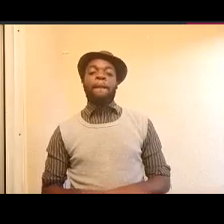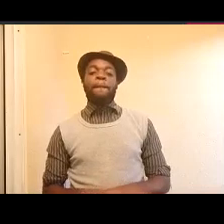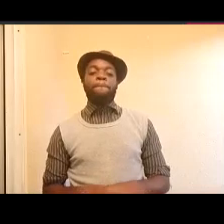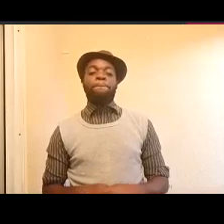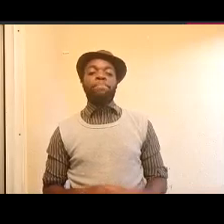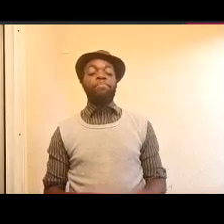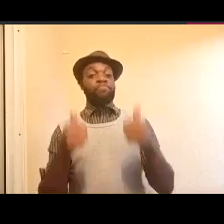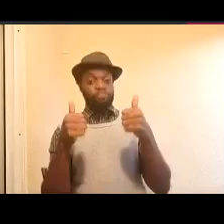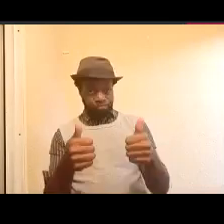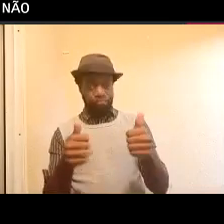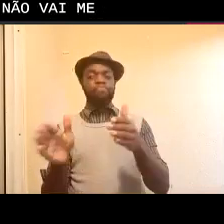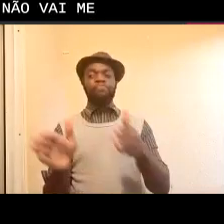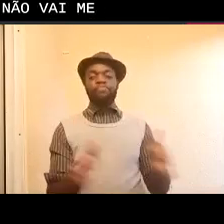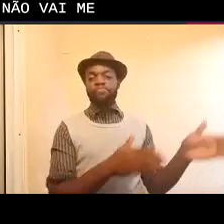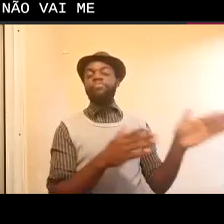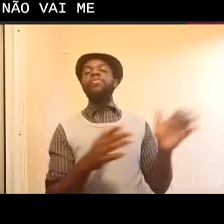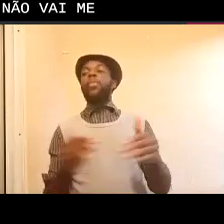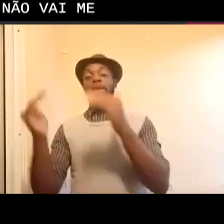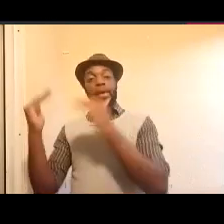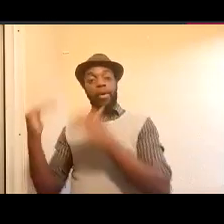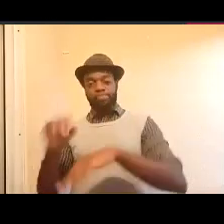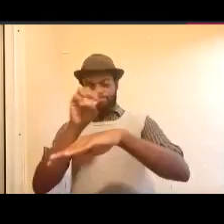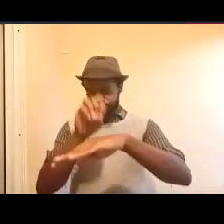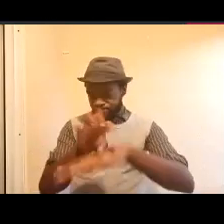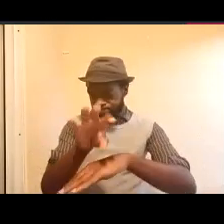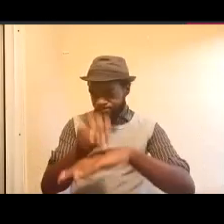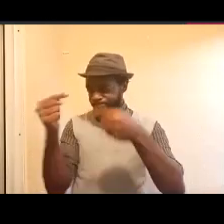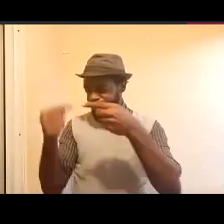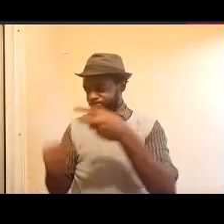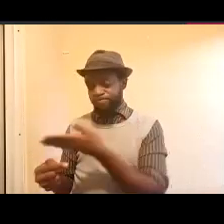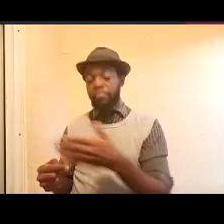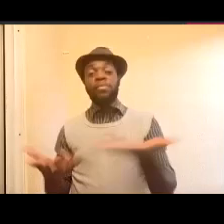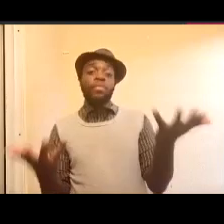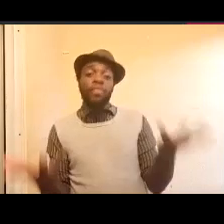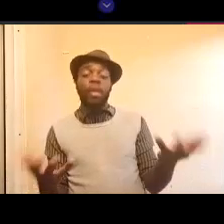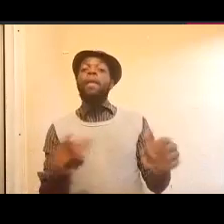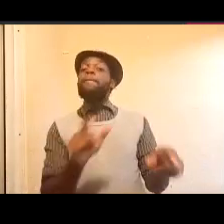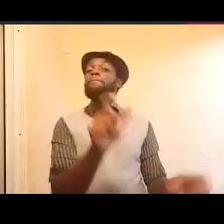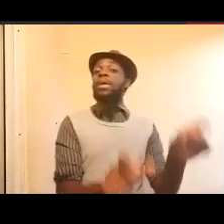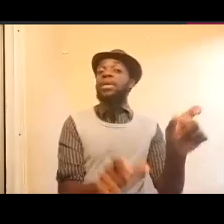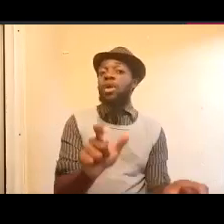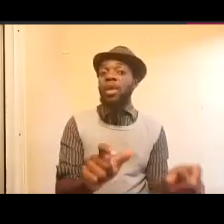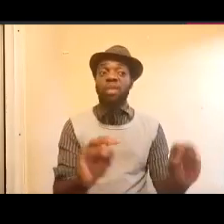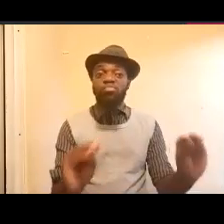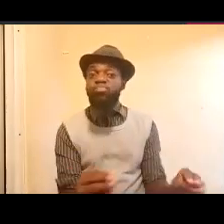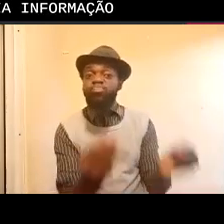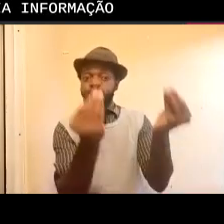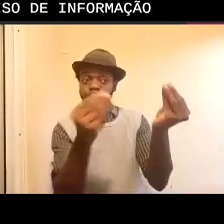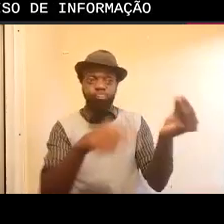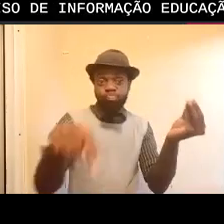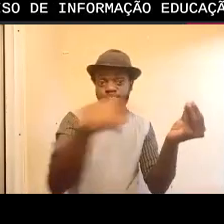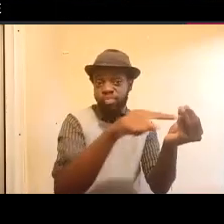Listo, bueno, entonces nos vamos con las recomendaciones. Como mínimo, las personas adolescentes necesitan información y educación en salud sexual y